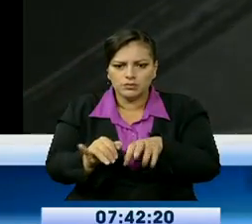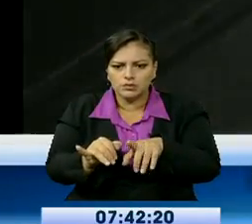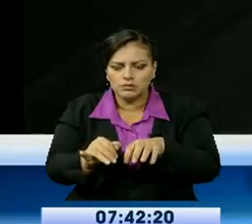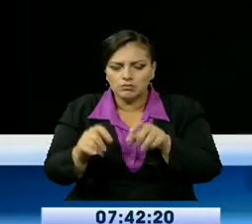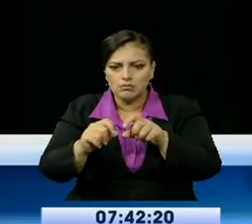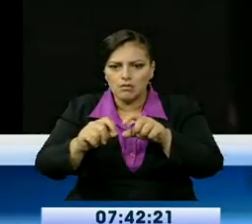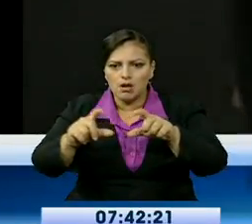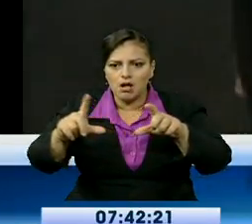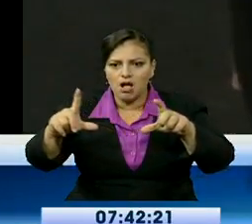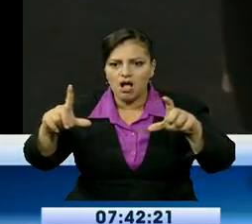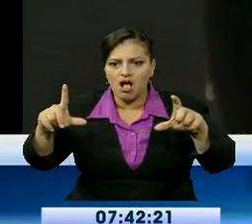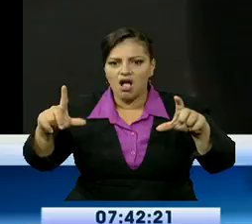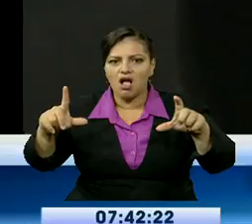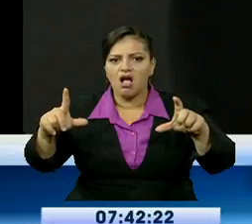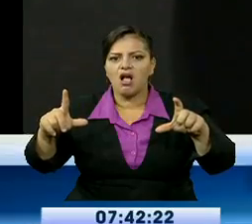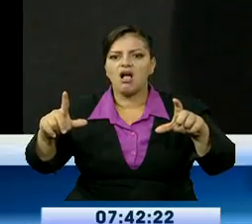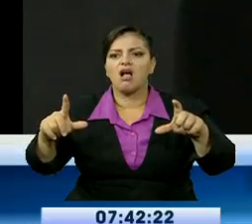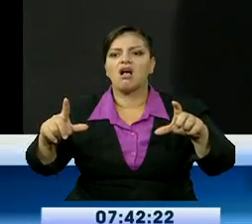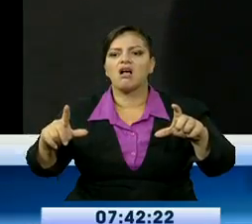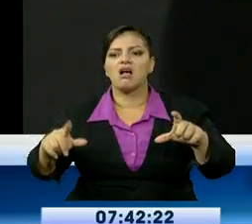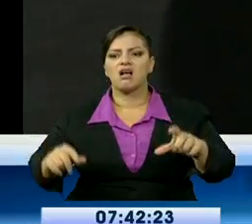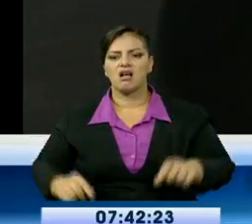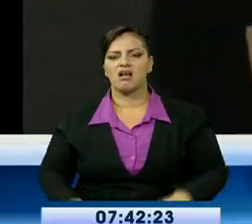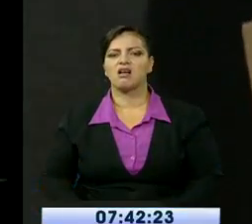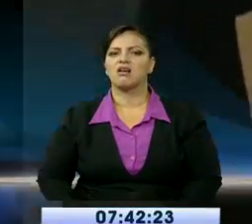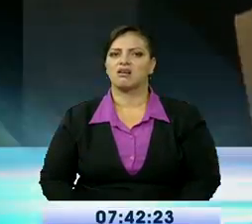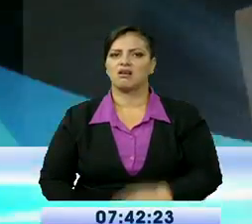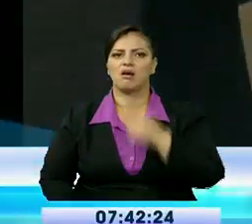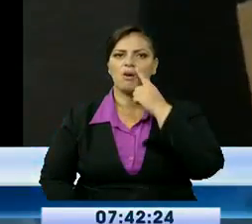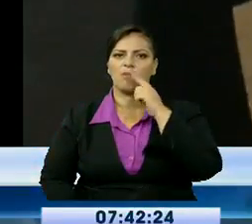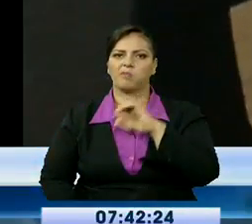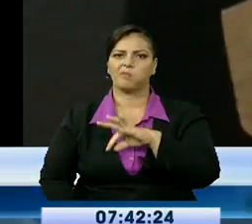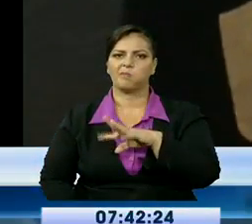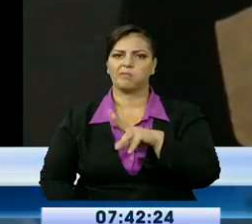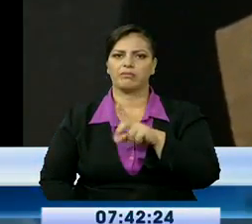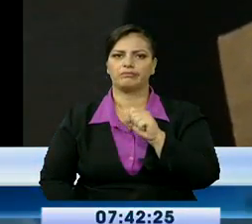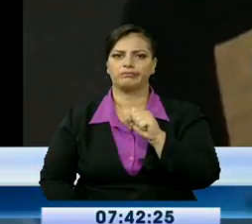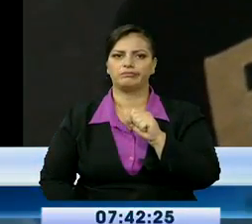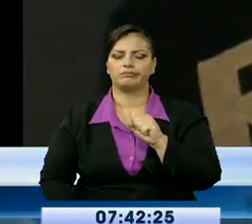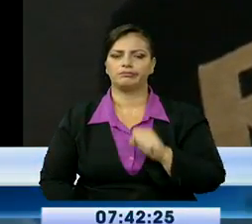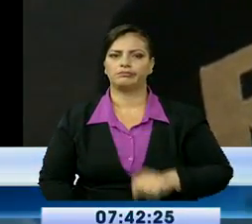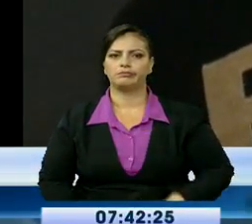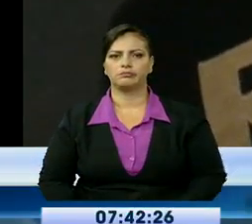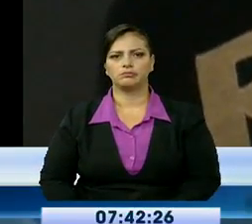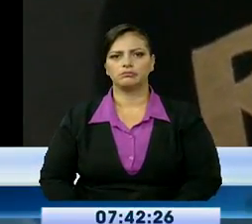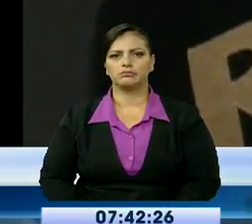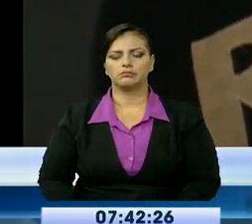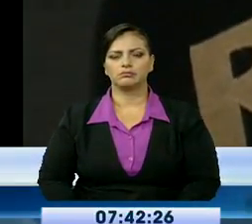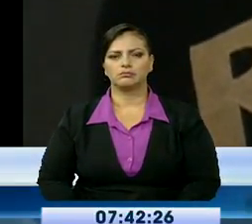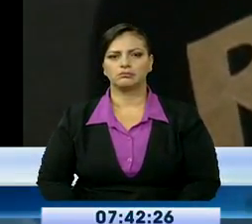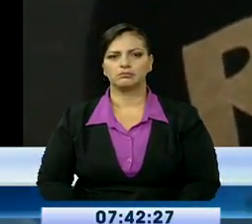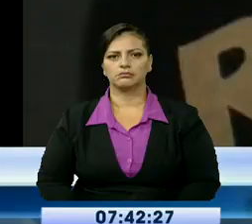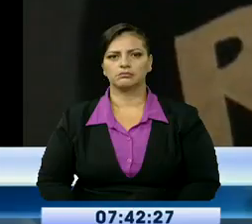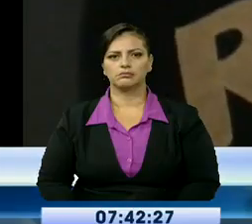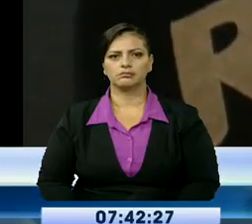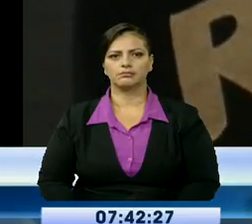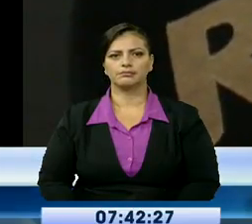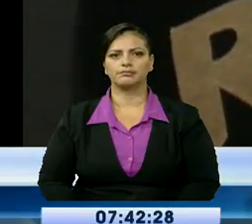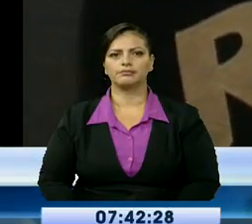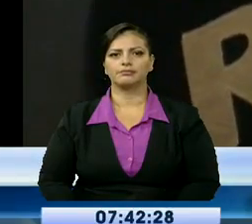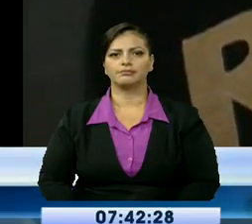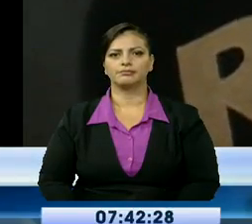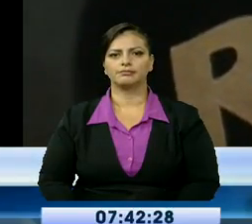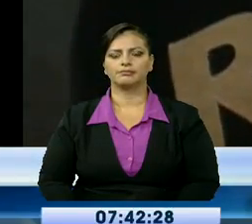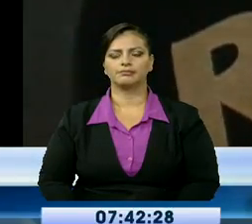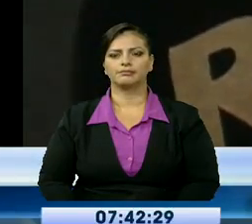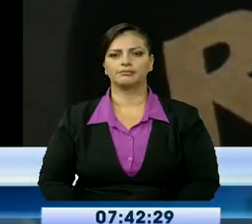se encontró un motor que estaba allí porque era de un cliente y se lo llevó. Lo trepó